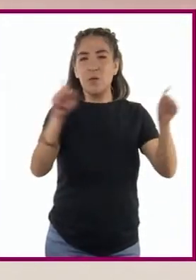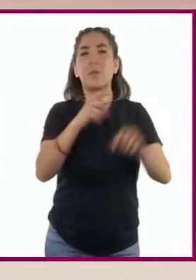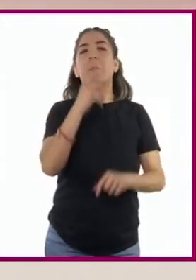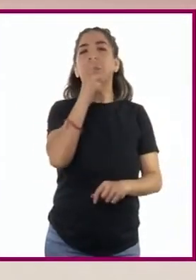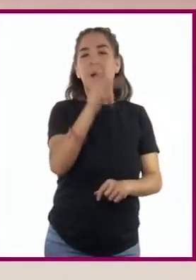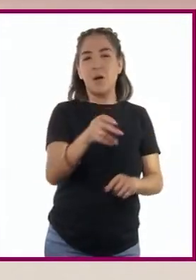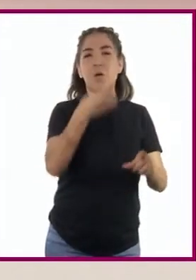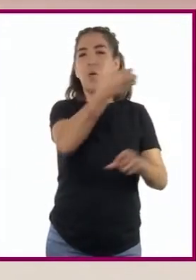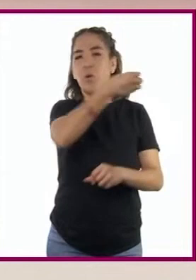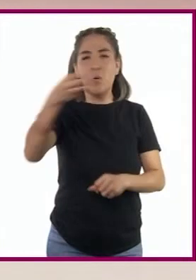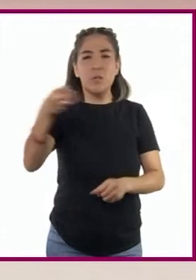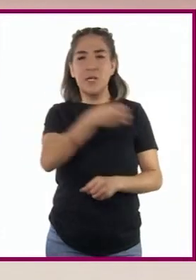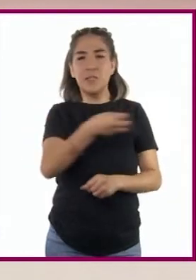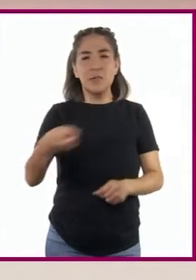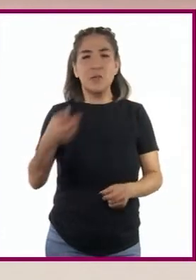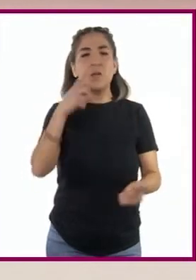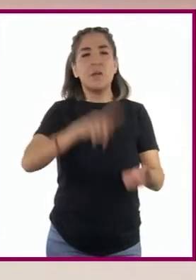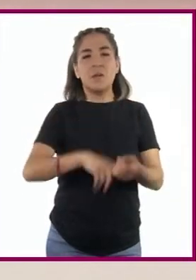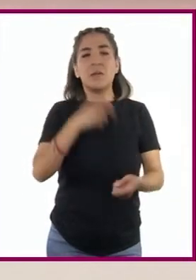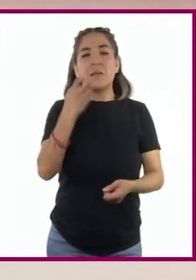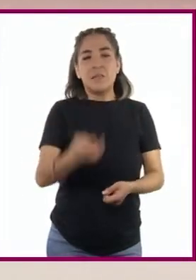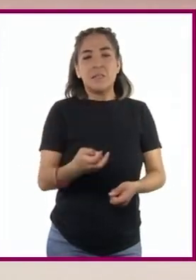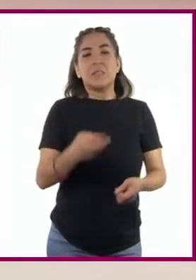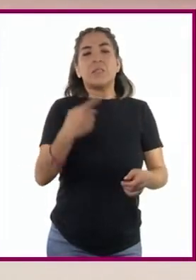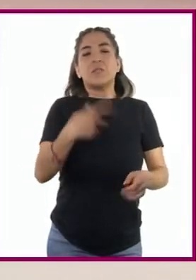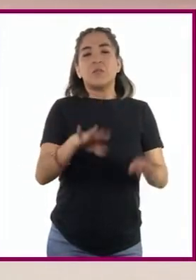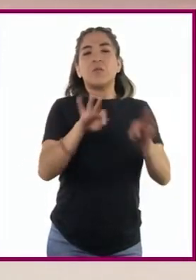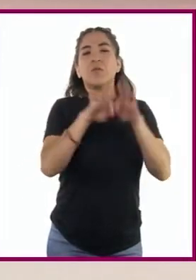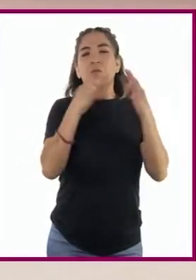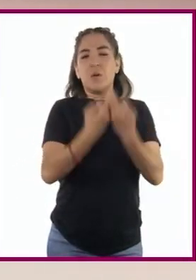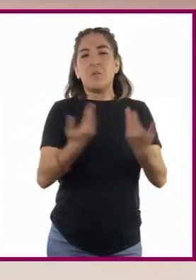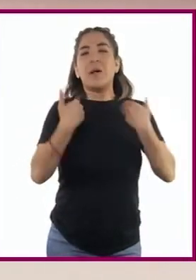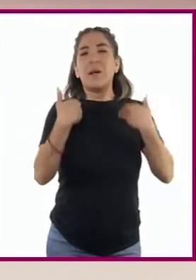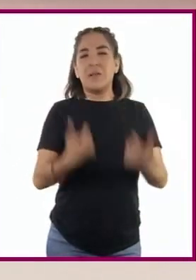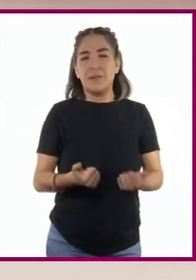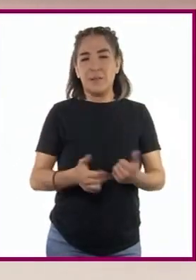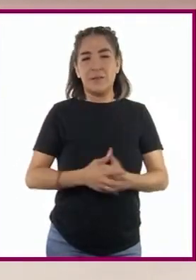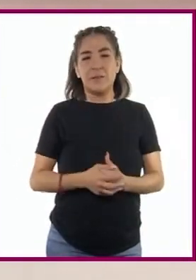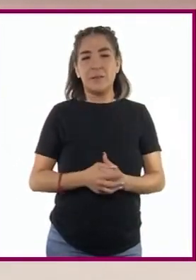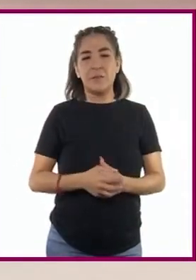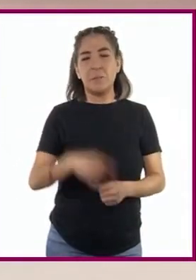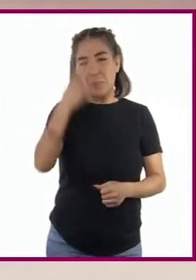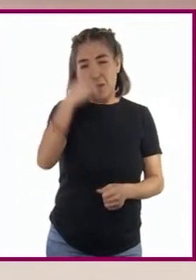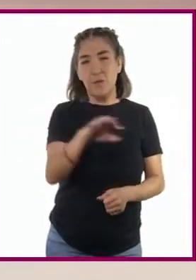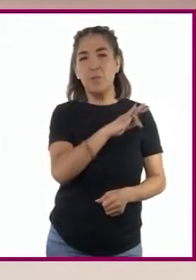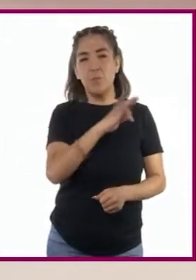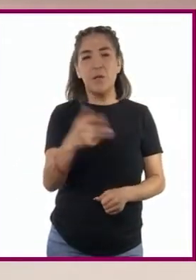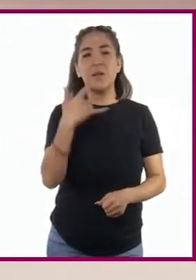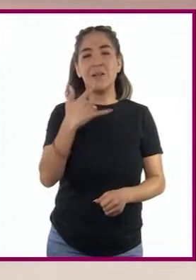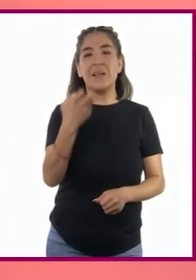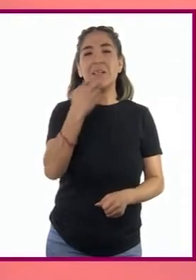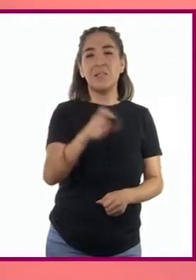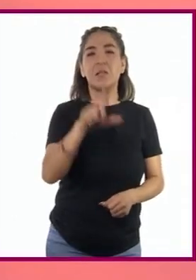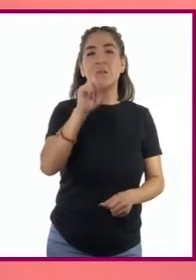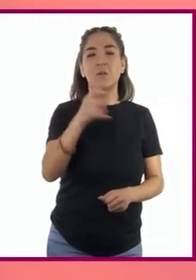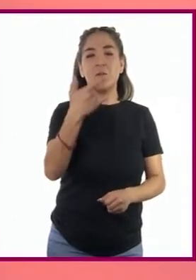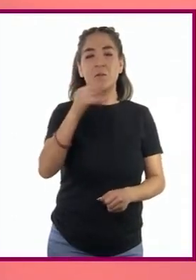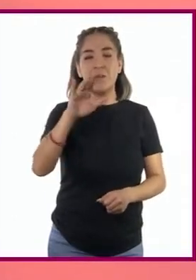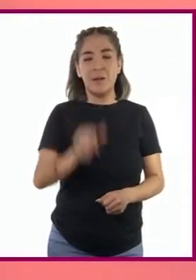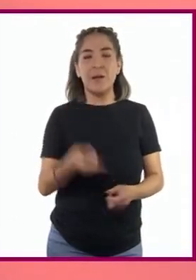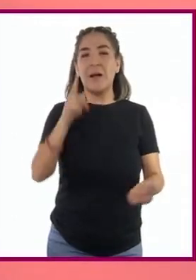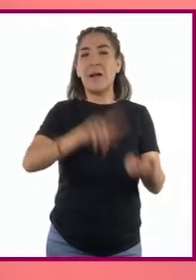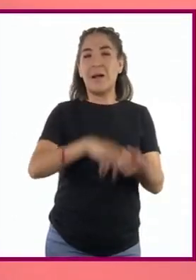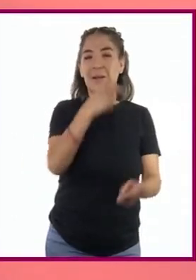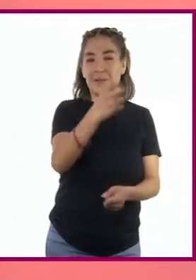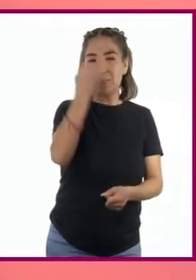relacionadas correctamente unas con otras y sean entendibles. Para lograr que haya lógica entre las